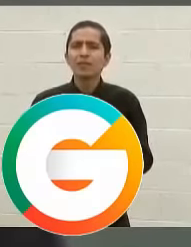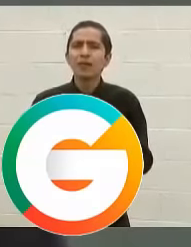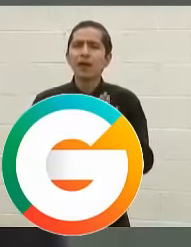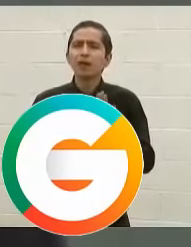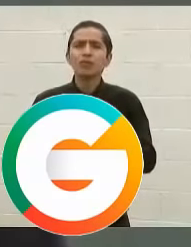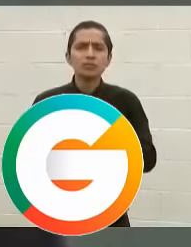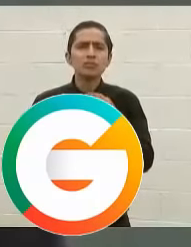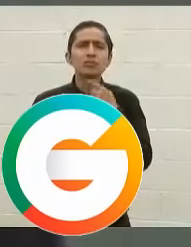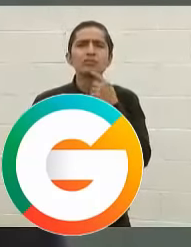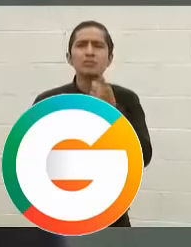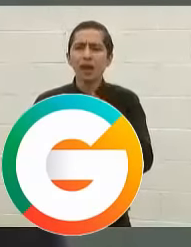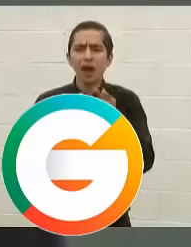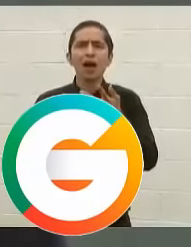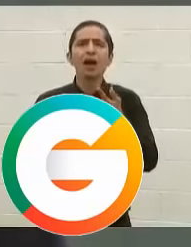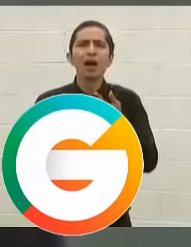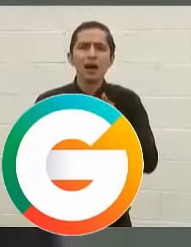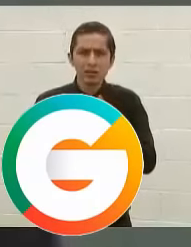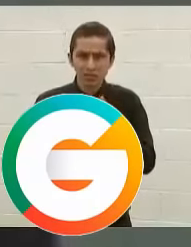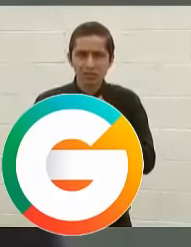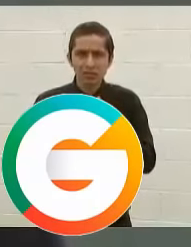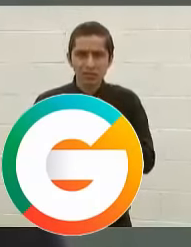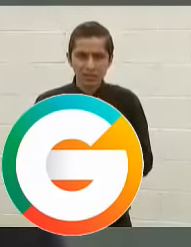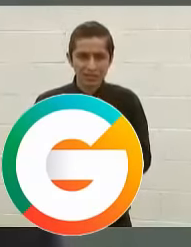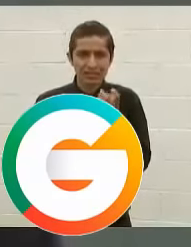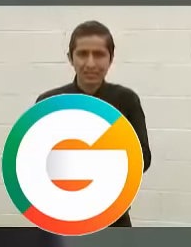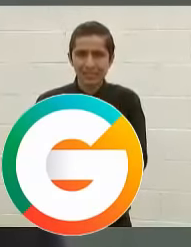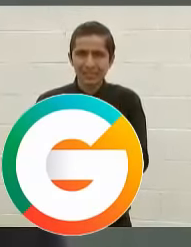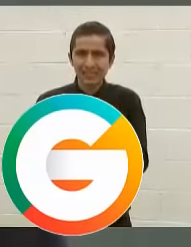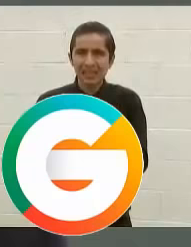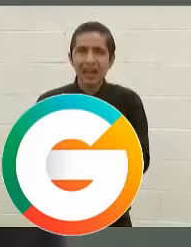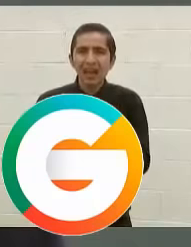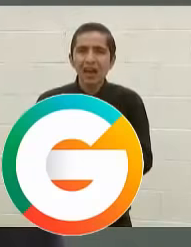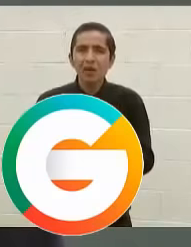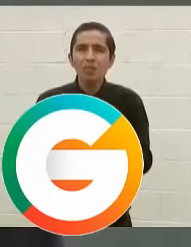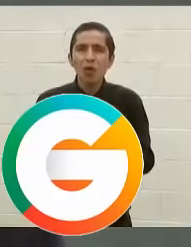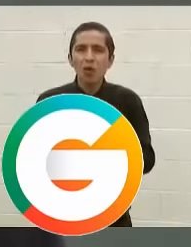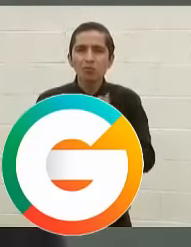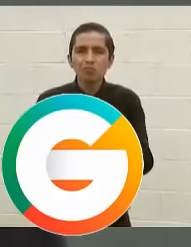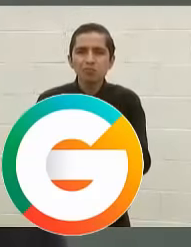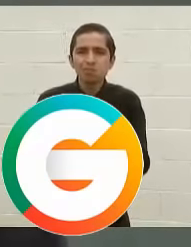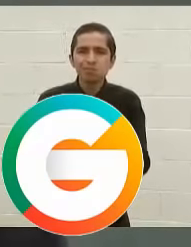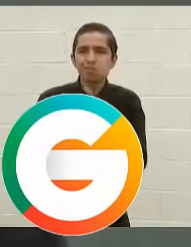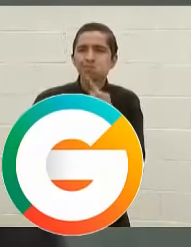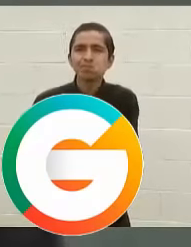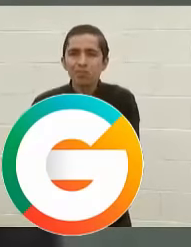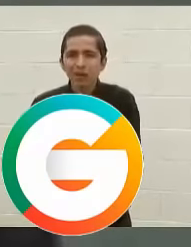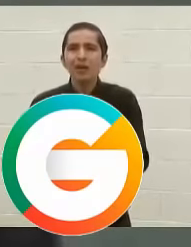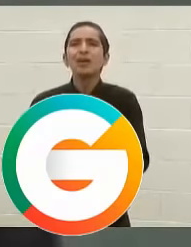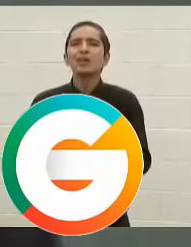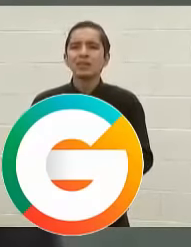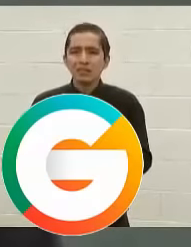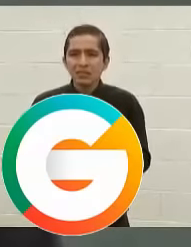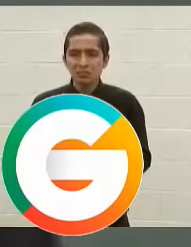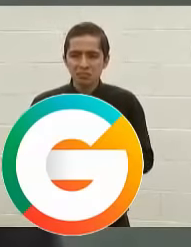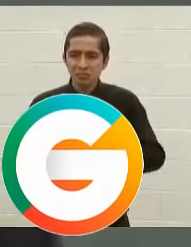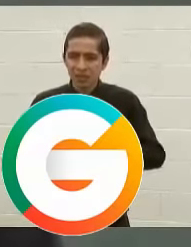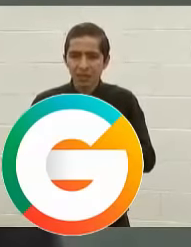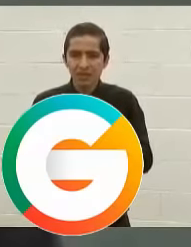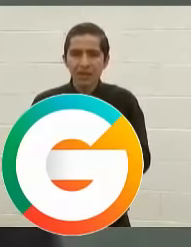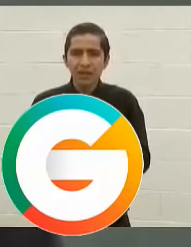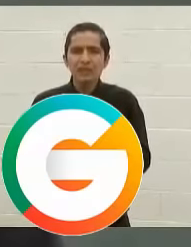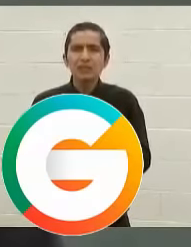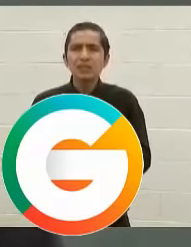frecuente que existan este tipo de amenazas, y efectivamente hace una